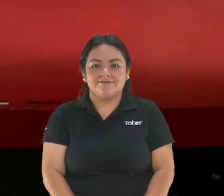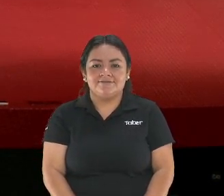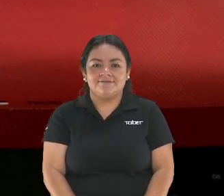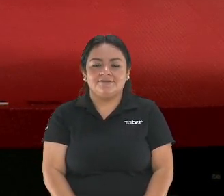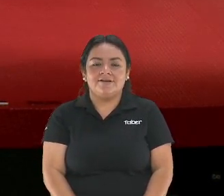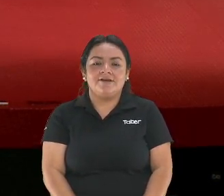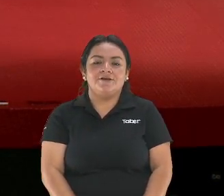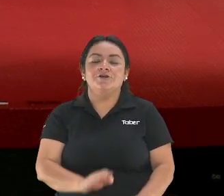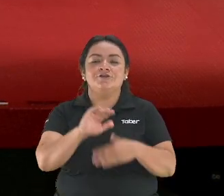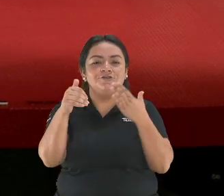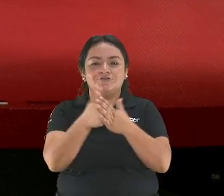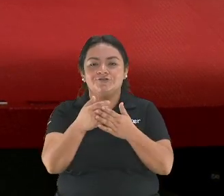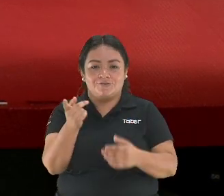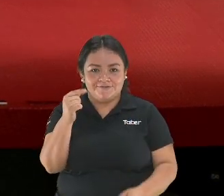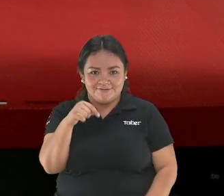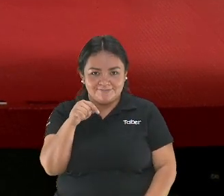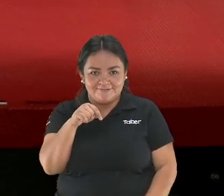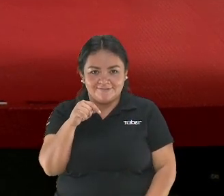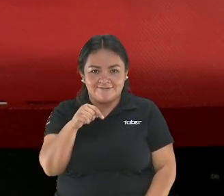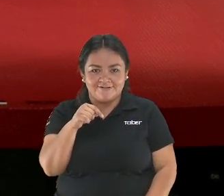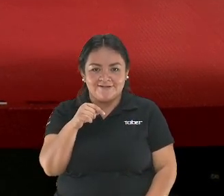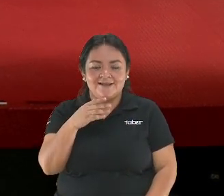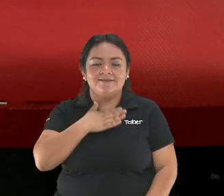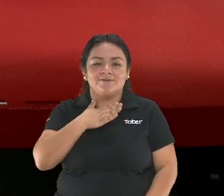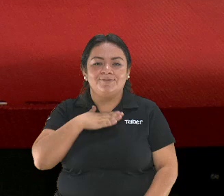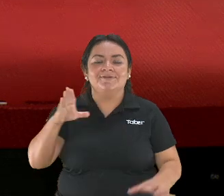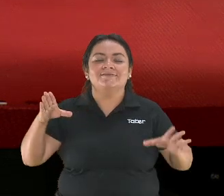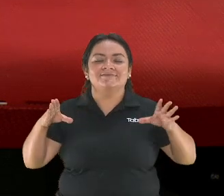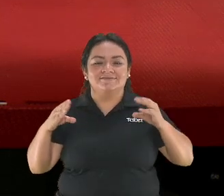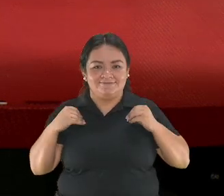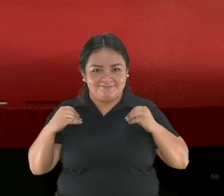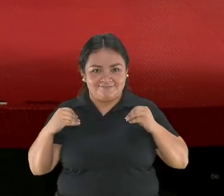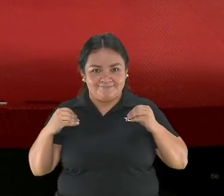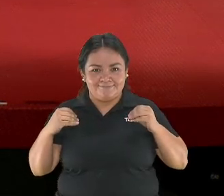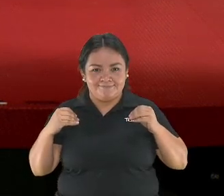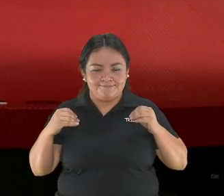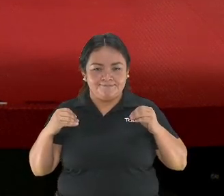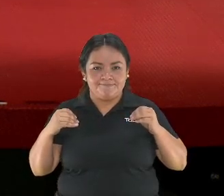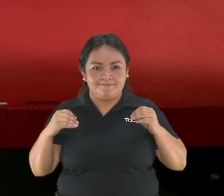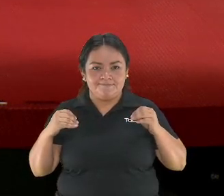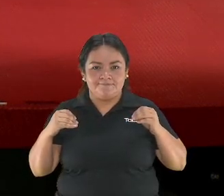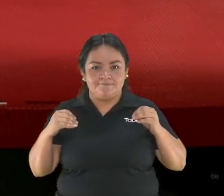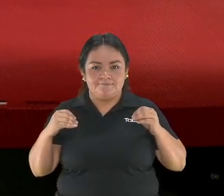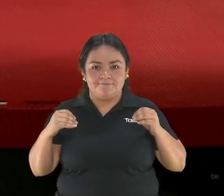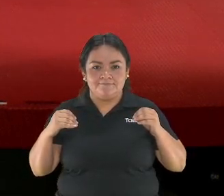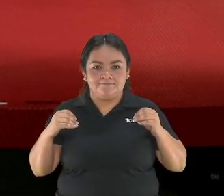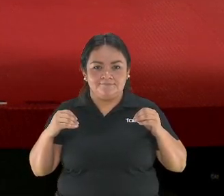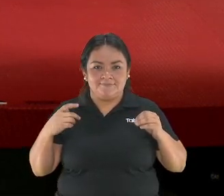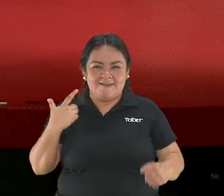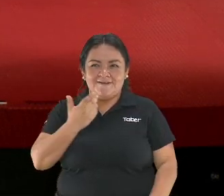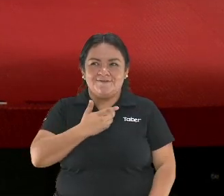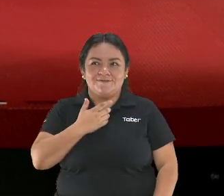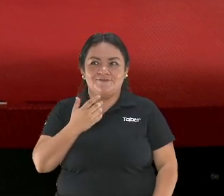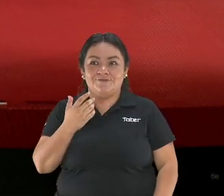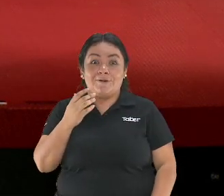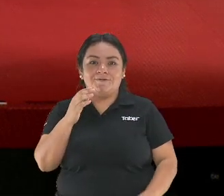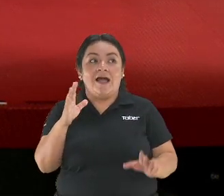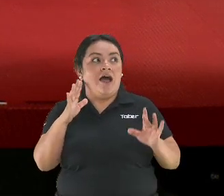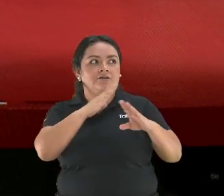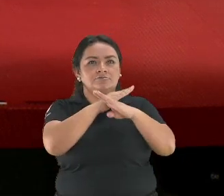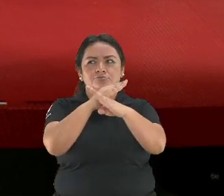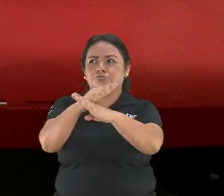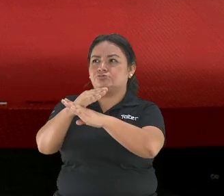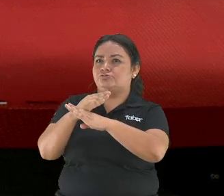todos los que estamos acá tenemos que reconocer algo no somos intocables